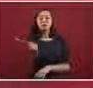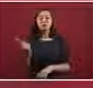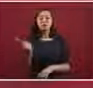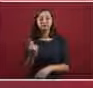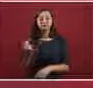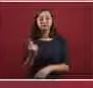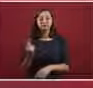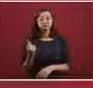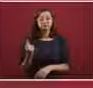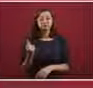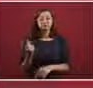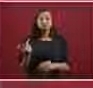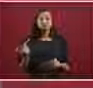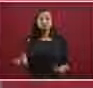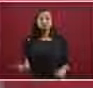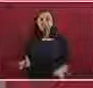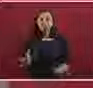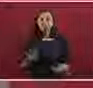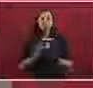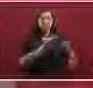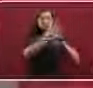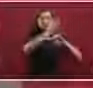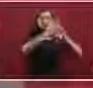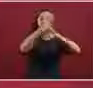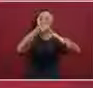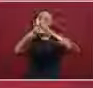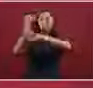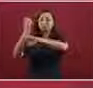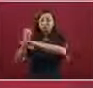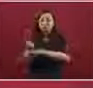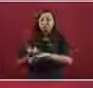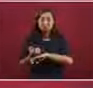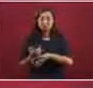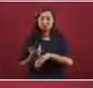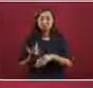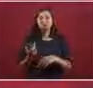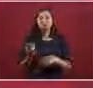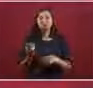no hay en los estados,